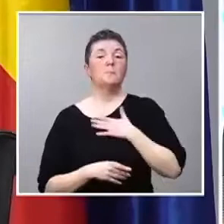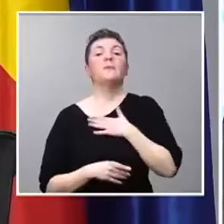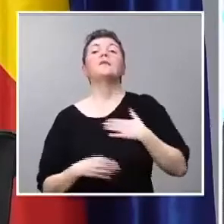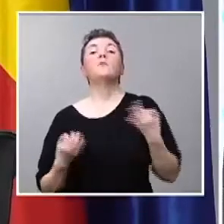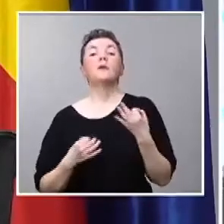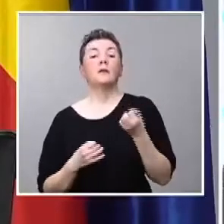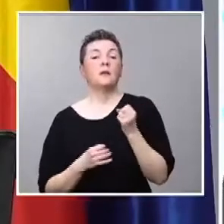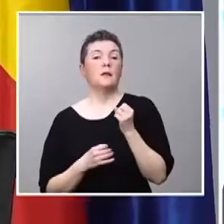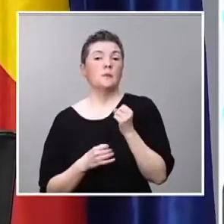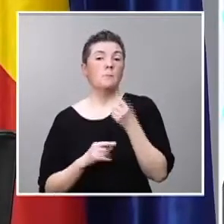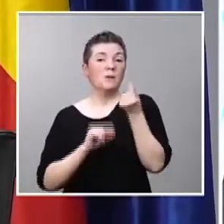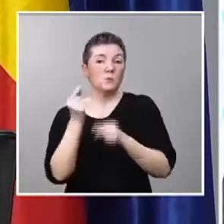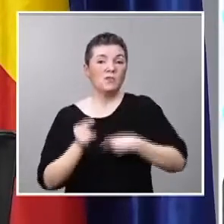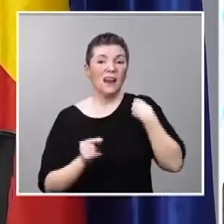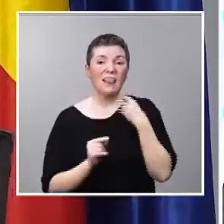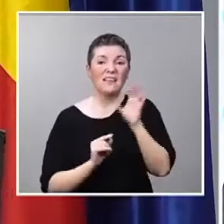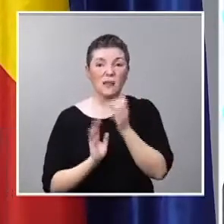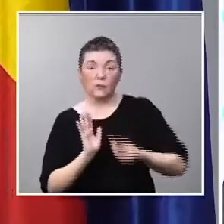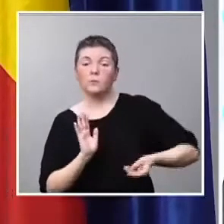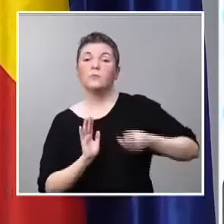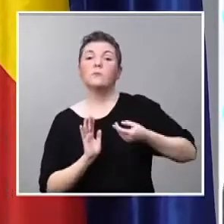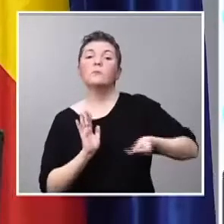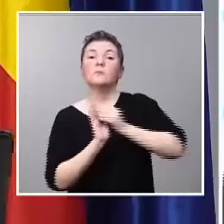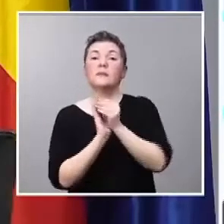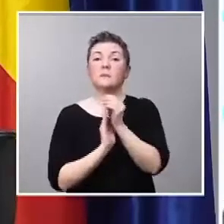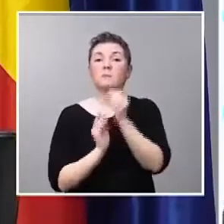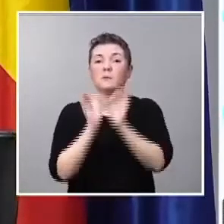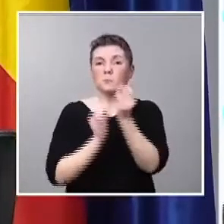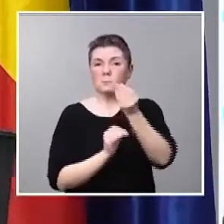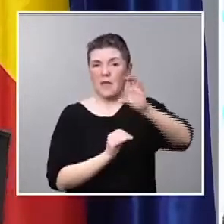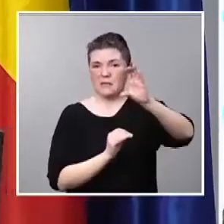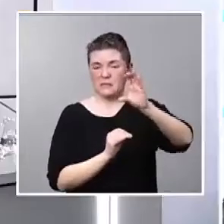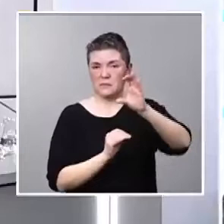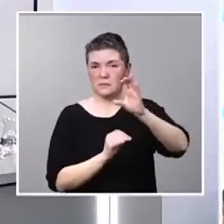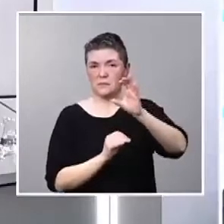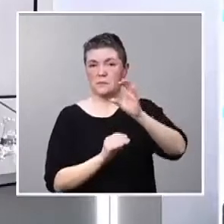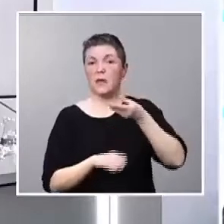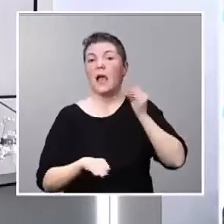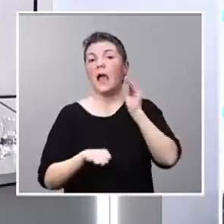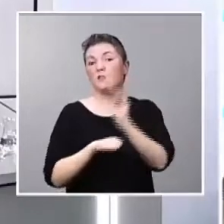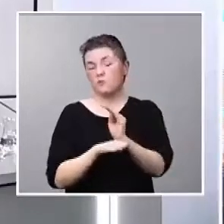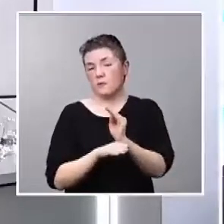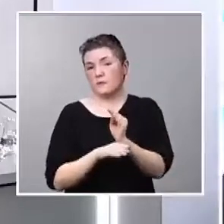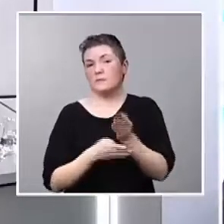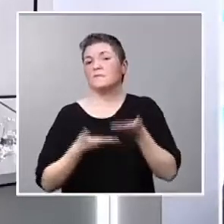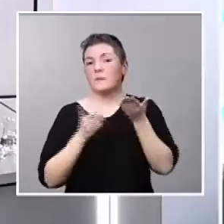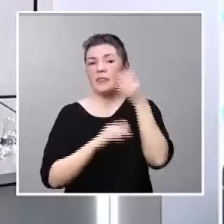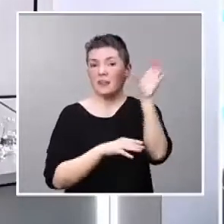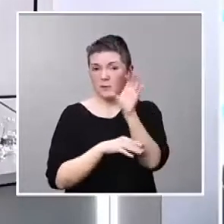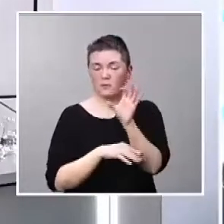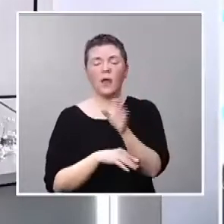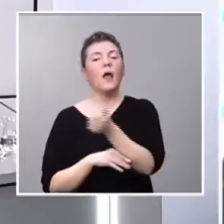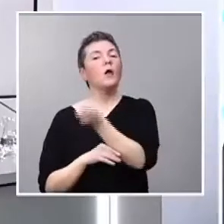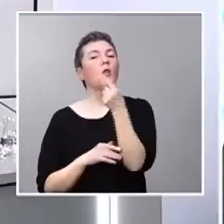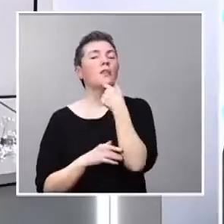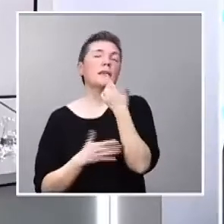dice que es algo parecido. Yo creo que con Vox, por ejemplo, pasará algo parecido también. Sin renunciar a sus principios,